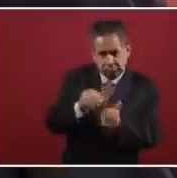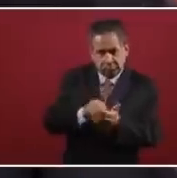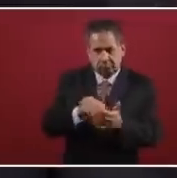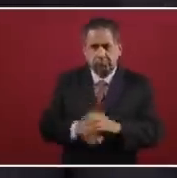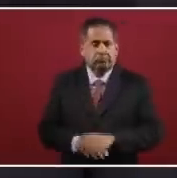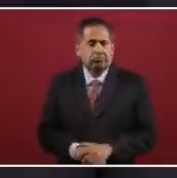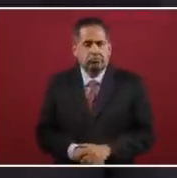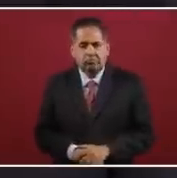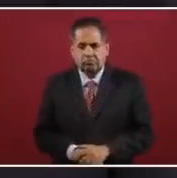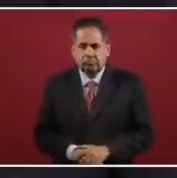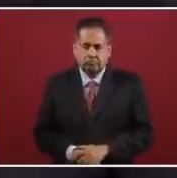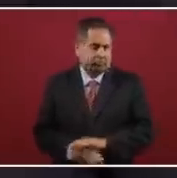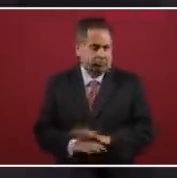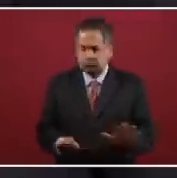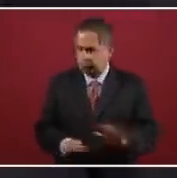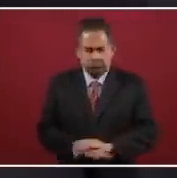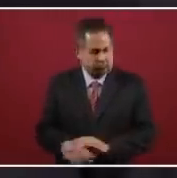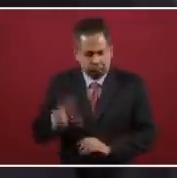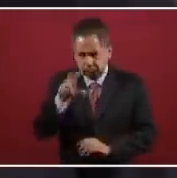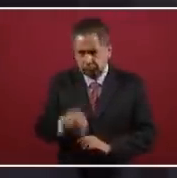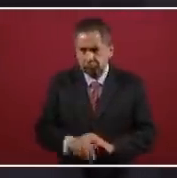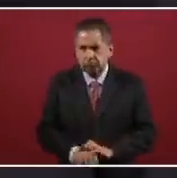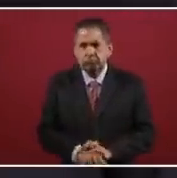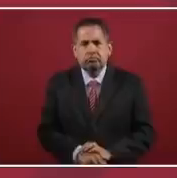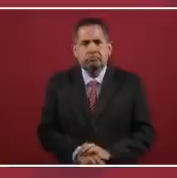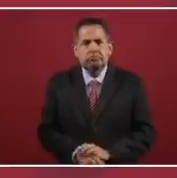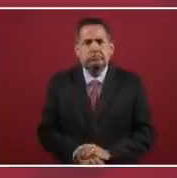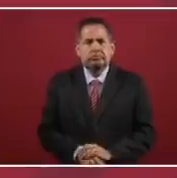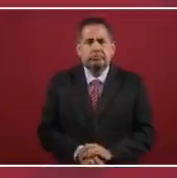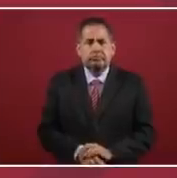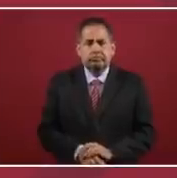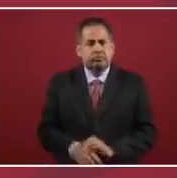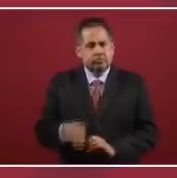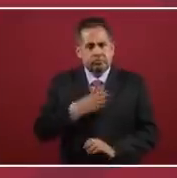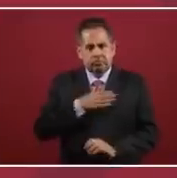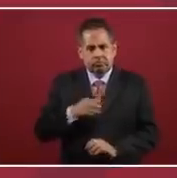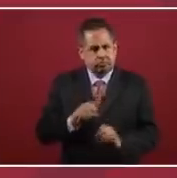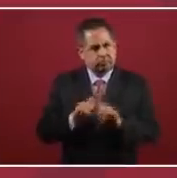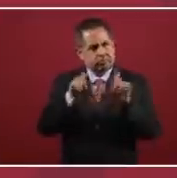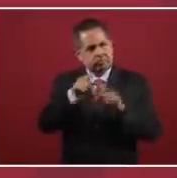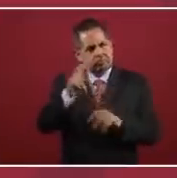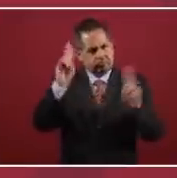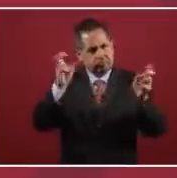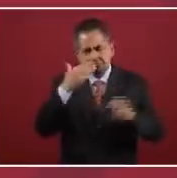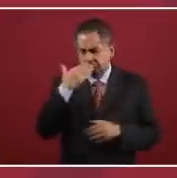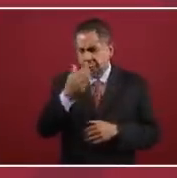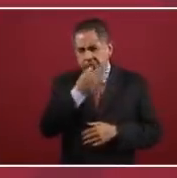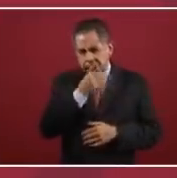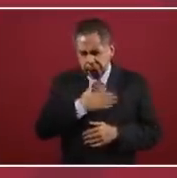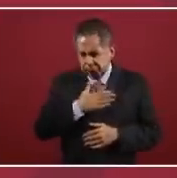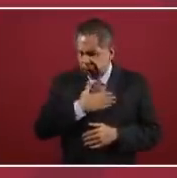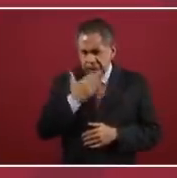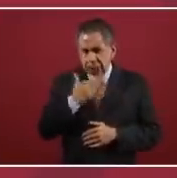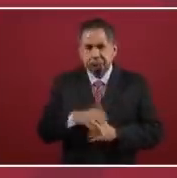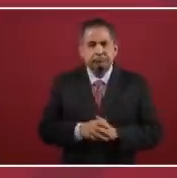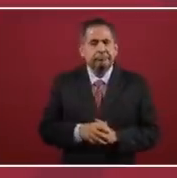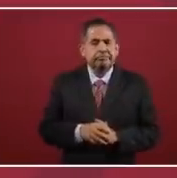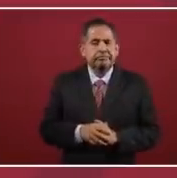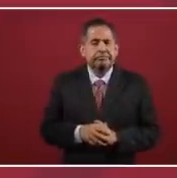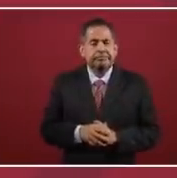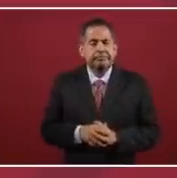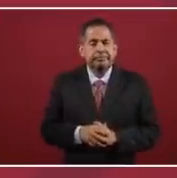No. Miren, qué bueno que sale también el tema este, ¿no? Hay